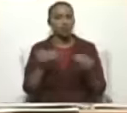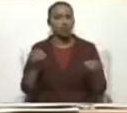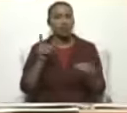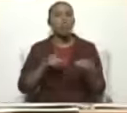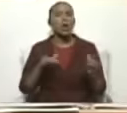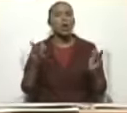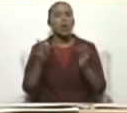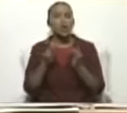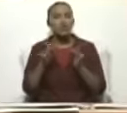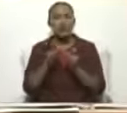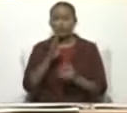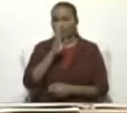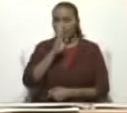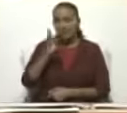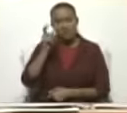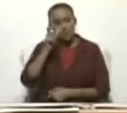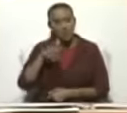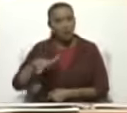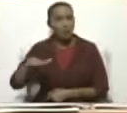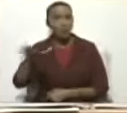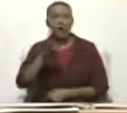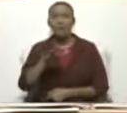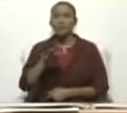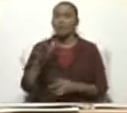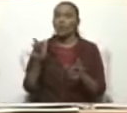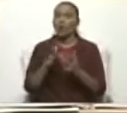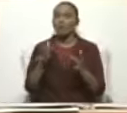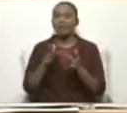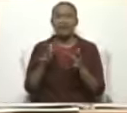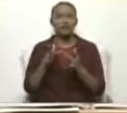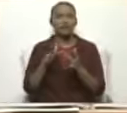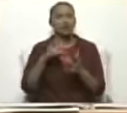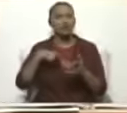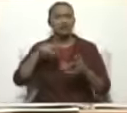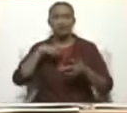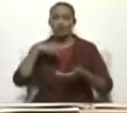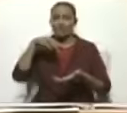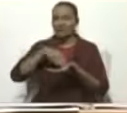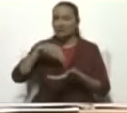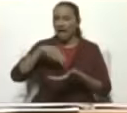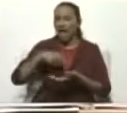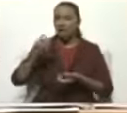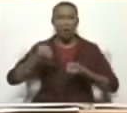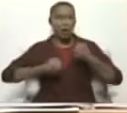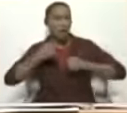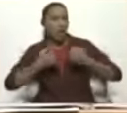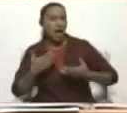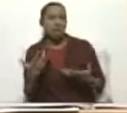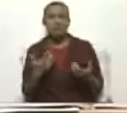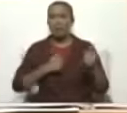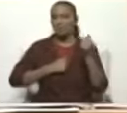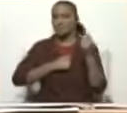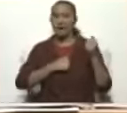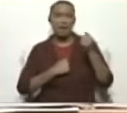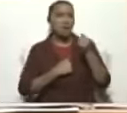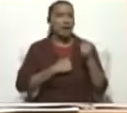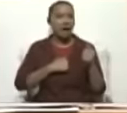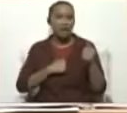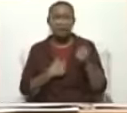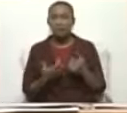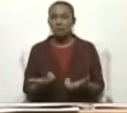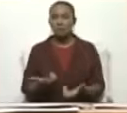directo con nuestro pueblo, directo, corriendo, brincando, saltando, bailando,